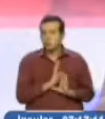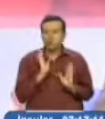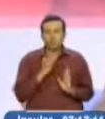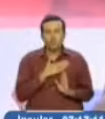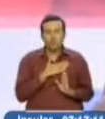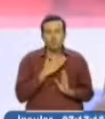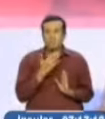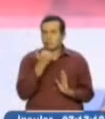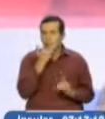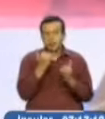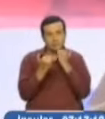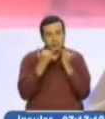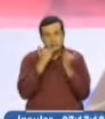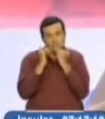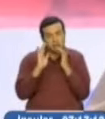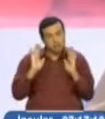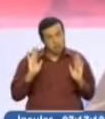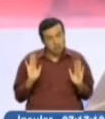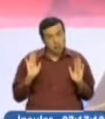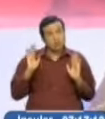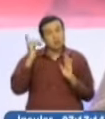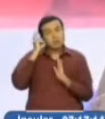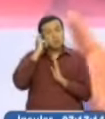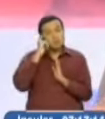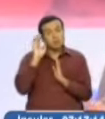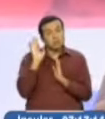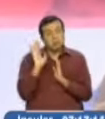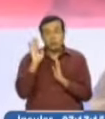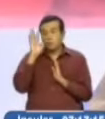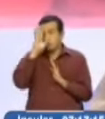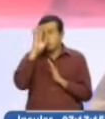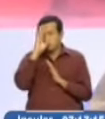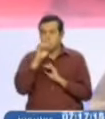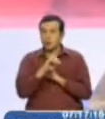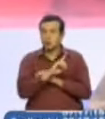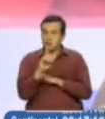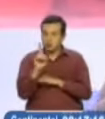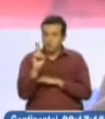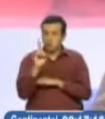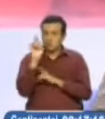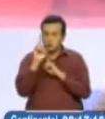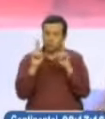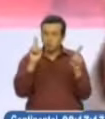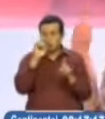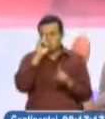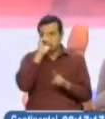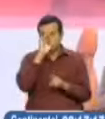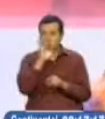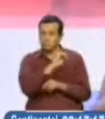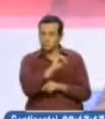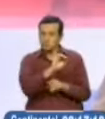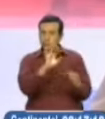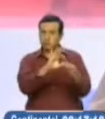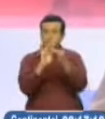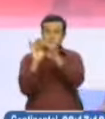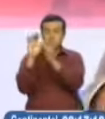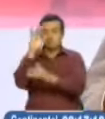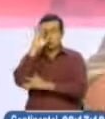para mal, digámoslo así, ¿no? Entonces me parece que sobre todo del lado de la derecha, del lado de ciertas izquierdas alineadas con la derecha,